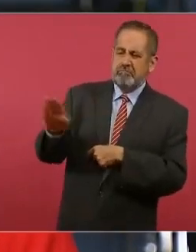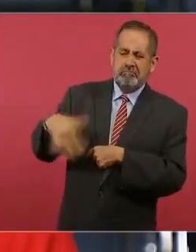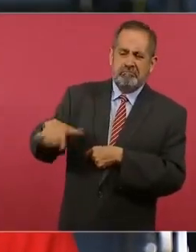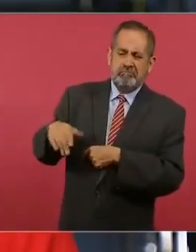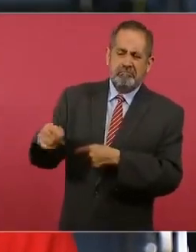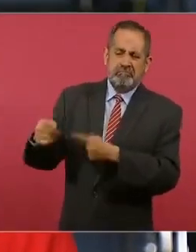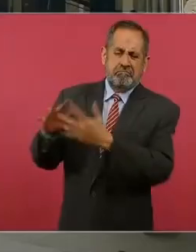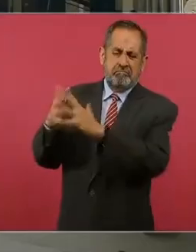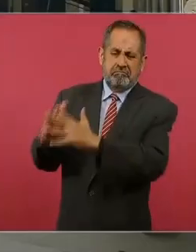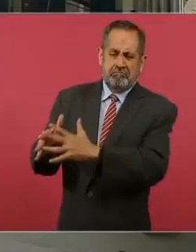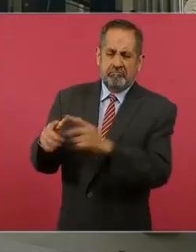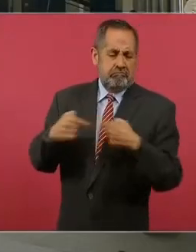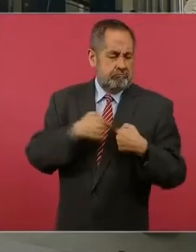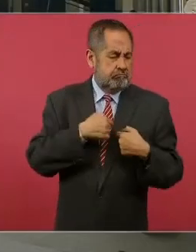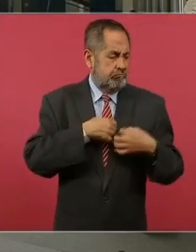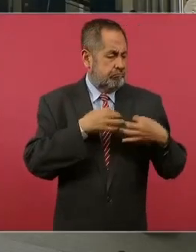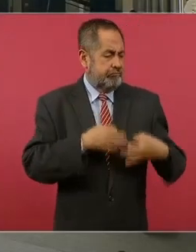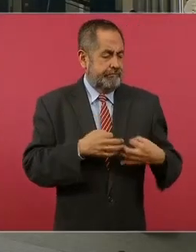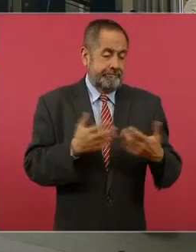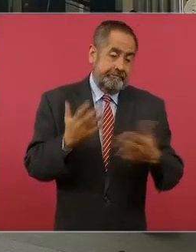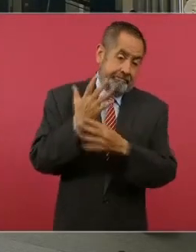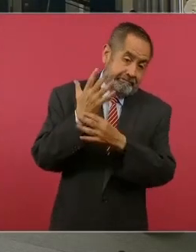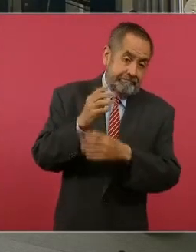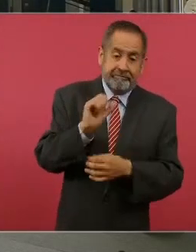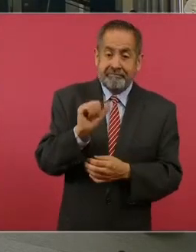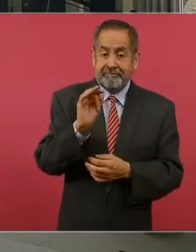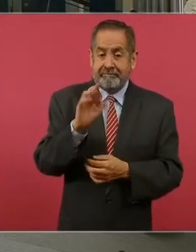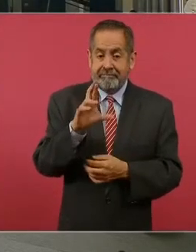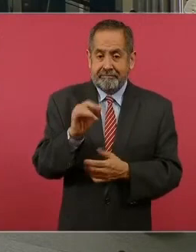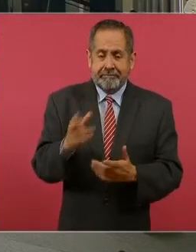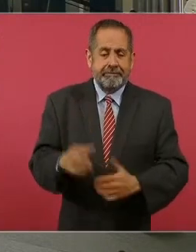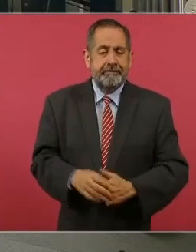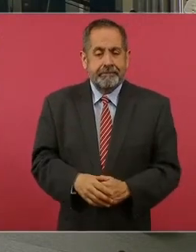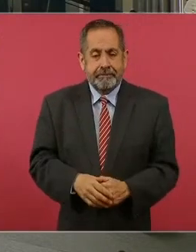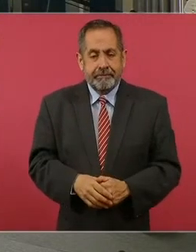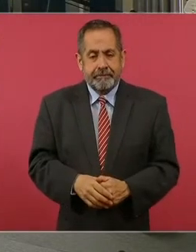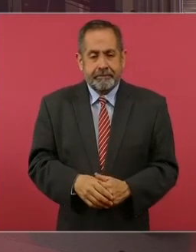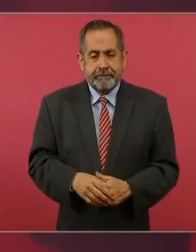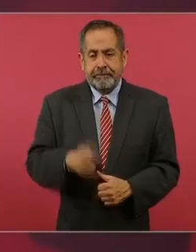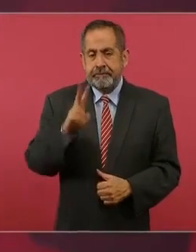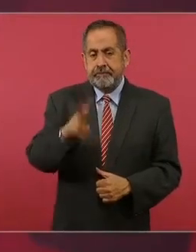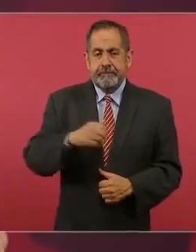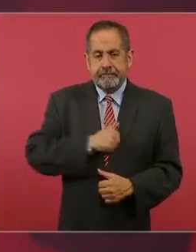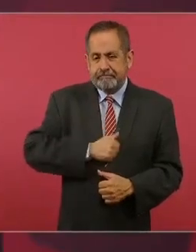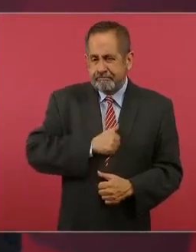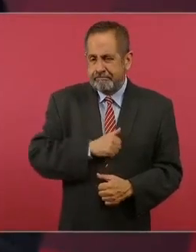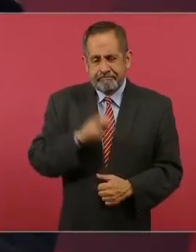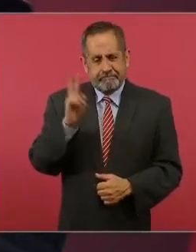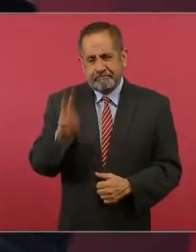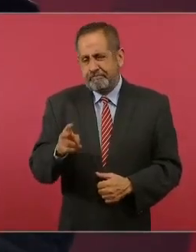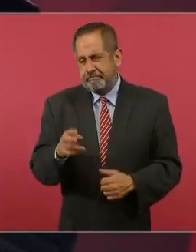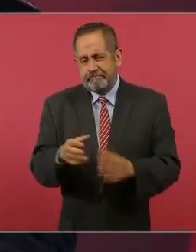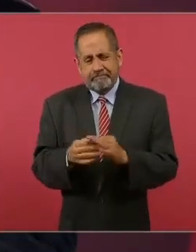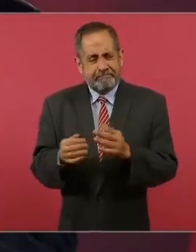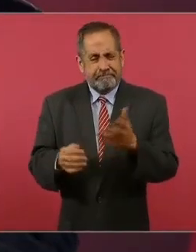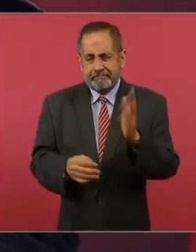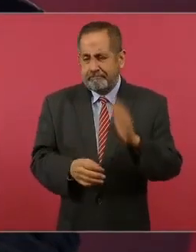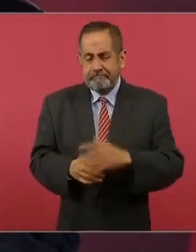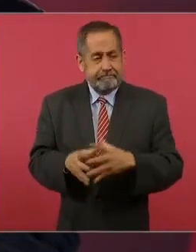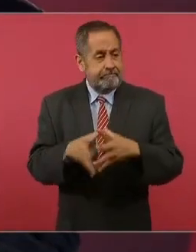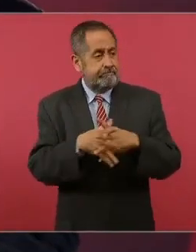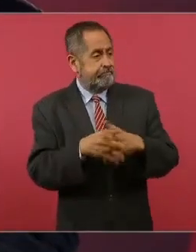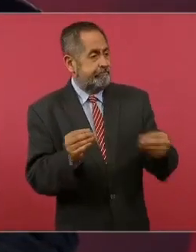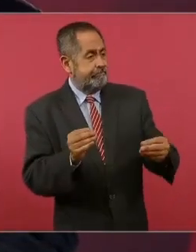hay en este tema, en primer lugar, presidente? Bueno, es muy lamentable la desaparición, y